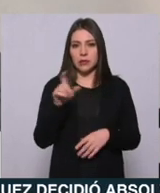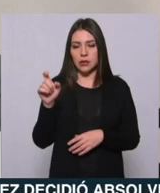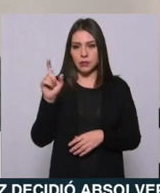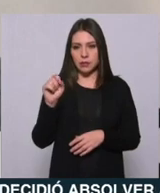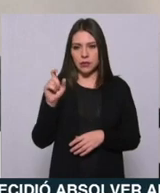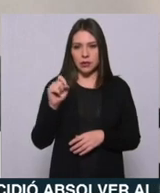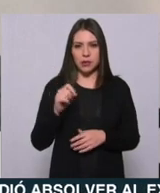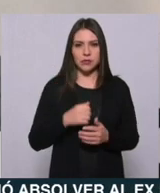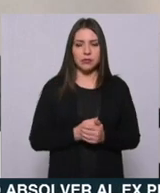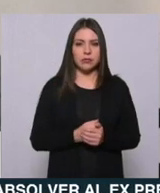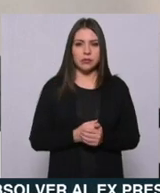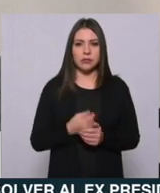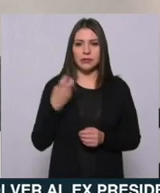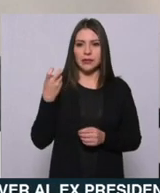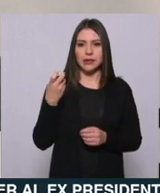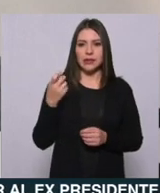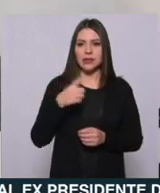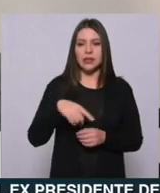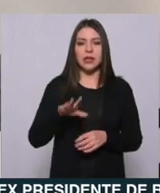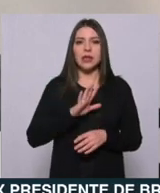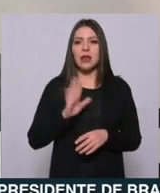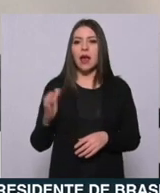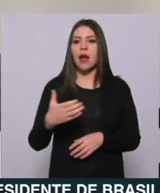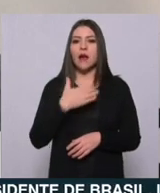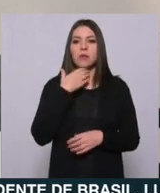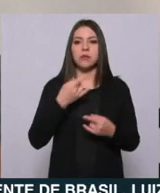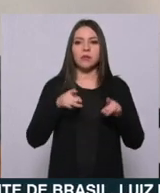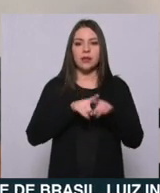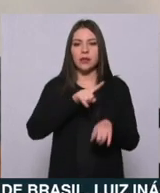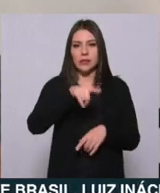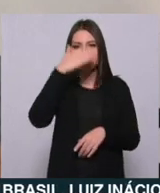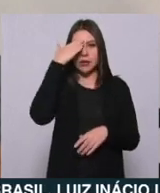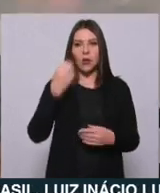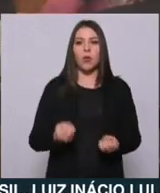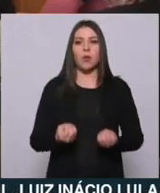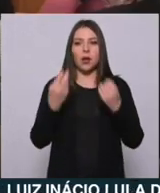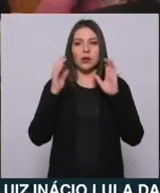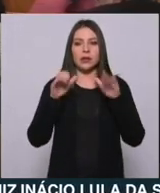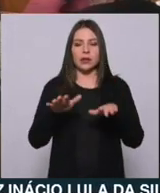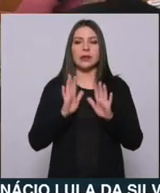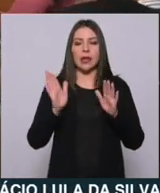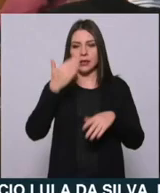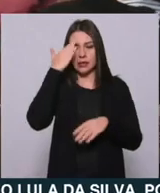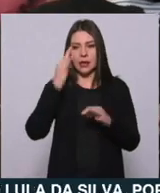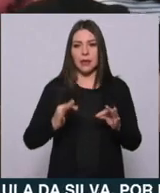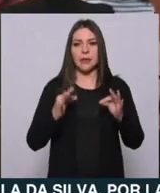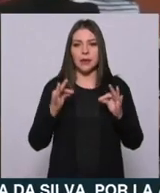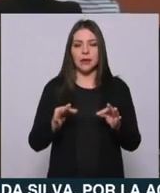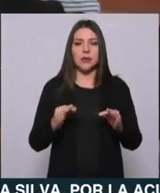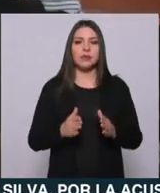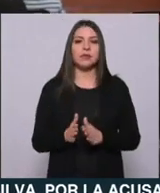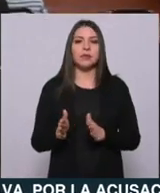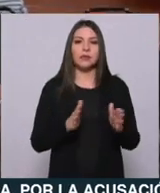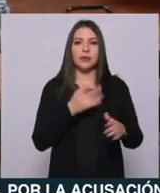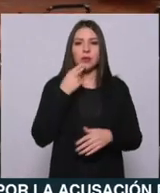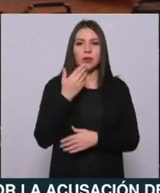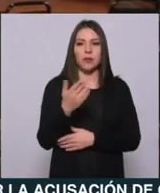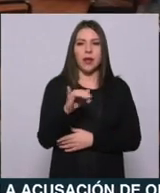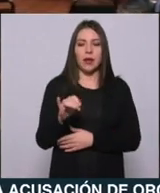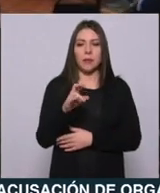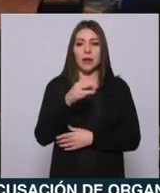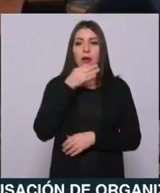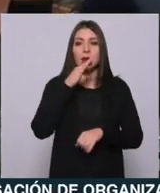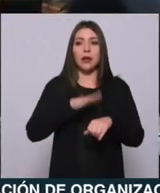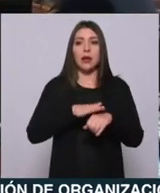25.720, que son las opciones que ya están cerradas. Entonces ya sabemos cuántos van a quedar. Javier Olmedo comentó que en este proceso no